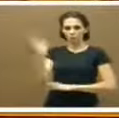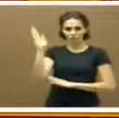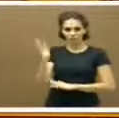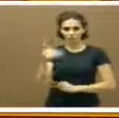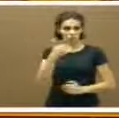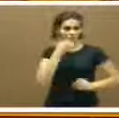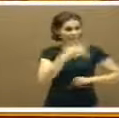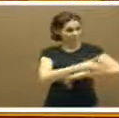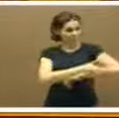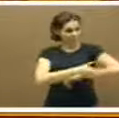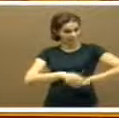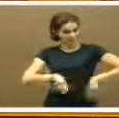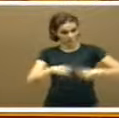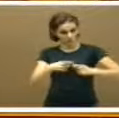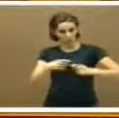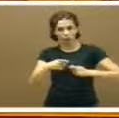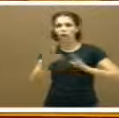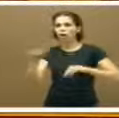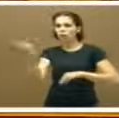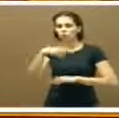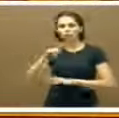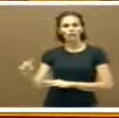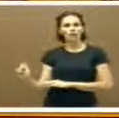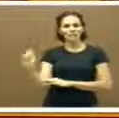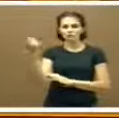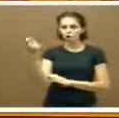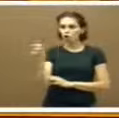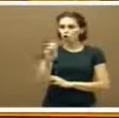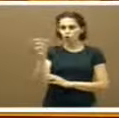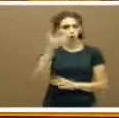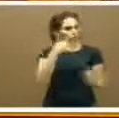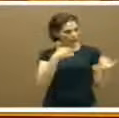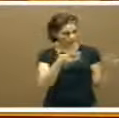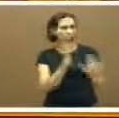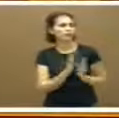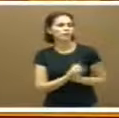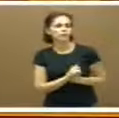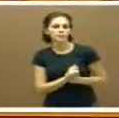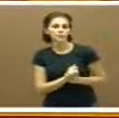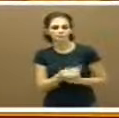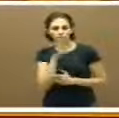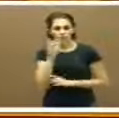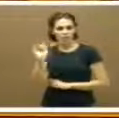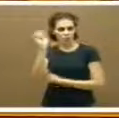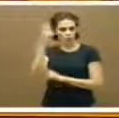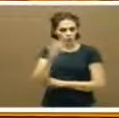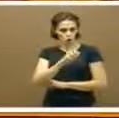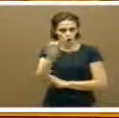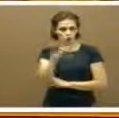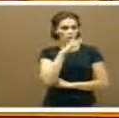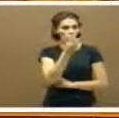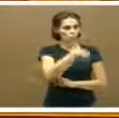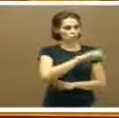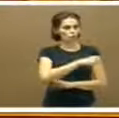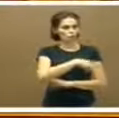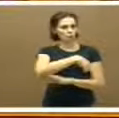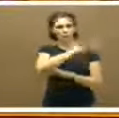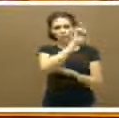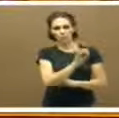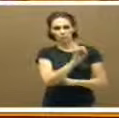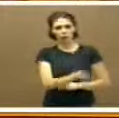otro nuevo récord. Enhorabuena, señores del Gobierno, otro nuevo récord. Ahora no solo son ustedes los campeones del paro